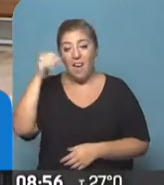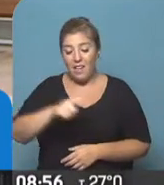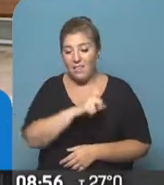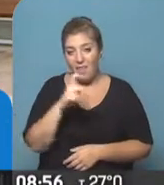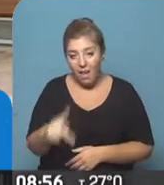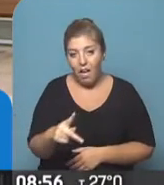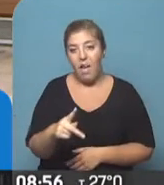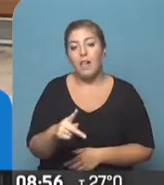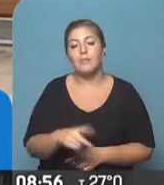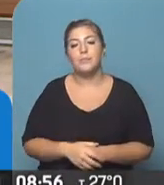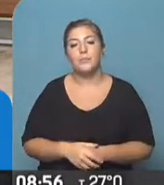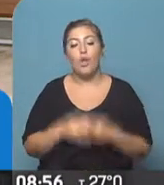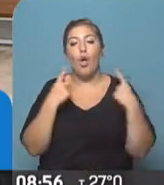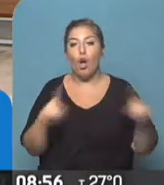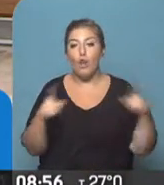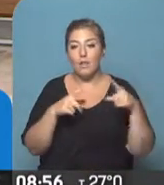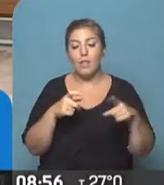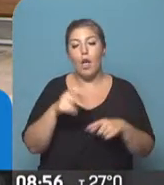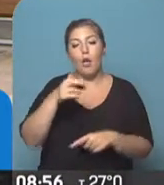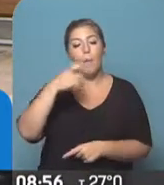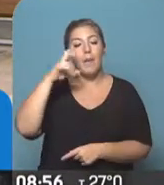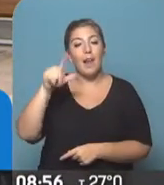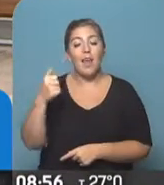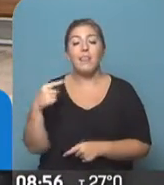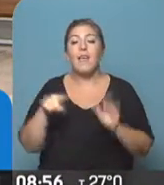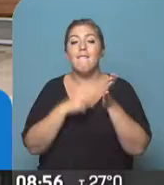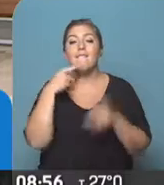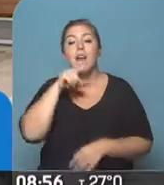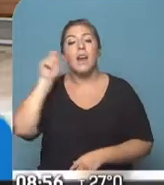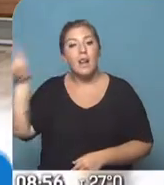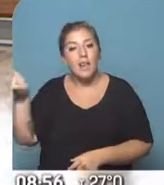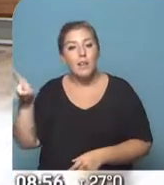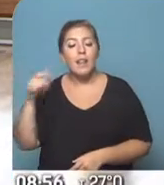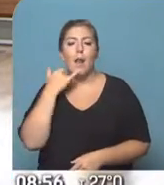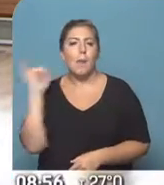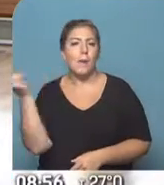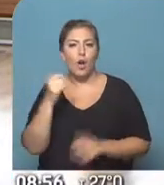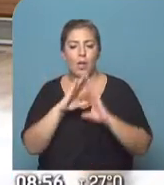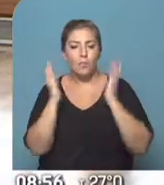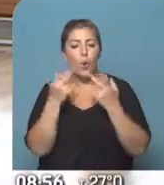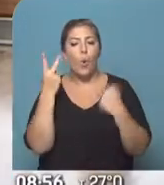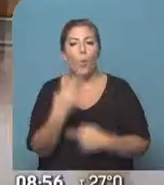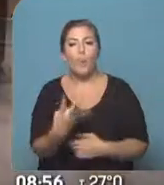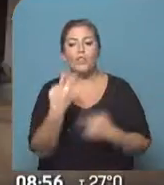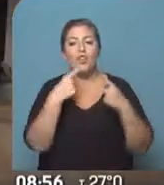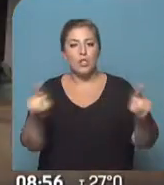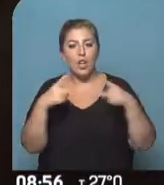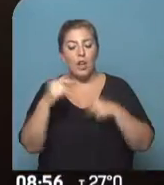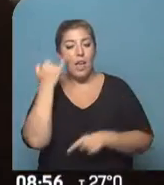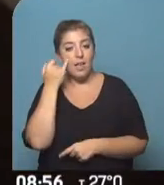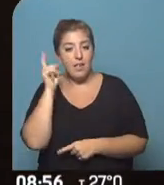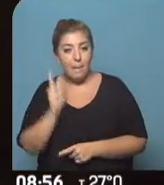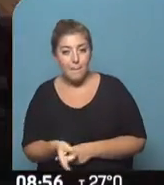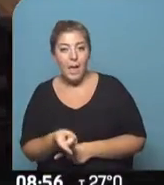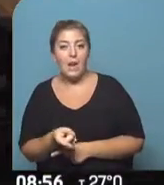CCK con la Orquesta de la Ópera de Berlín, una de las más prestigiosas orquestas del mundo, va a ser las 4 sinfonías de Brahms y la Consagración